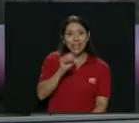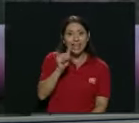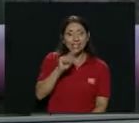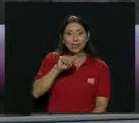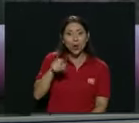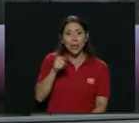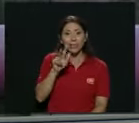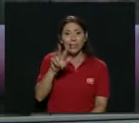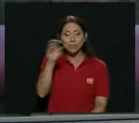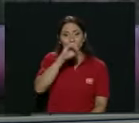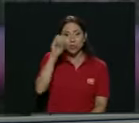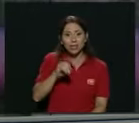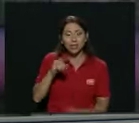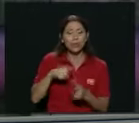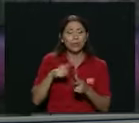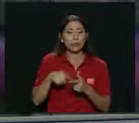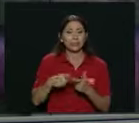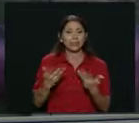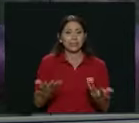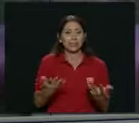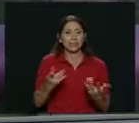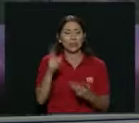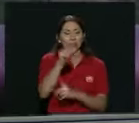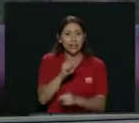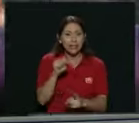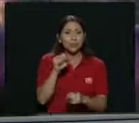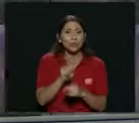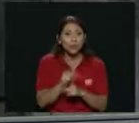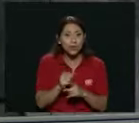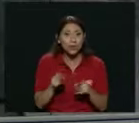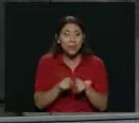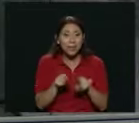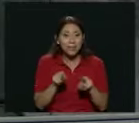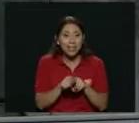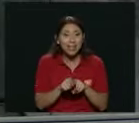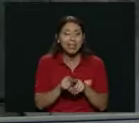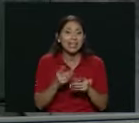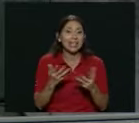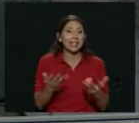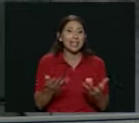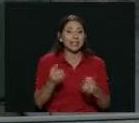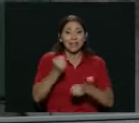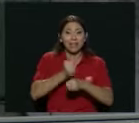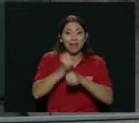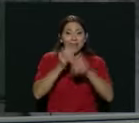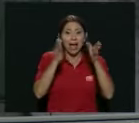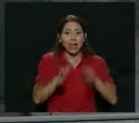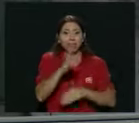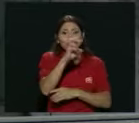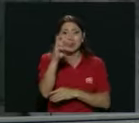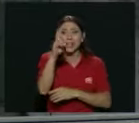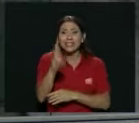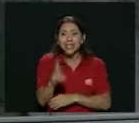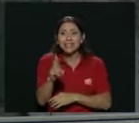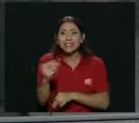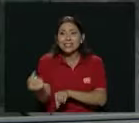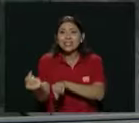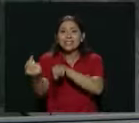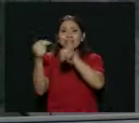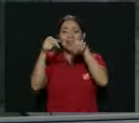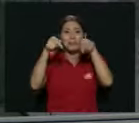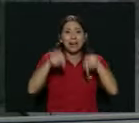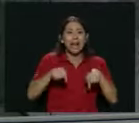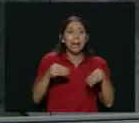llegó al 10,3%. Entonces, una situación donde además se regresen los trabajadores costarricenses y más personas